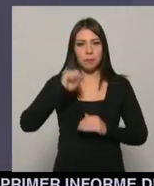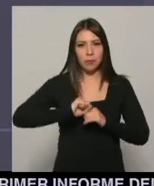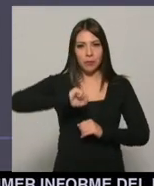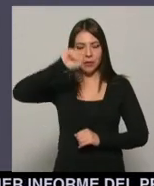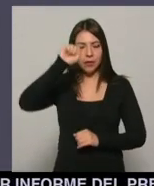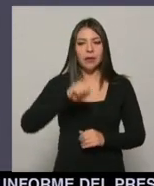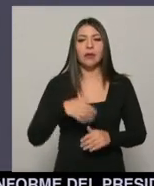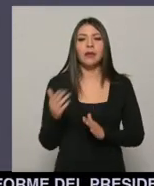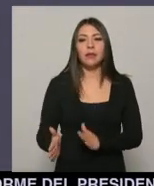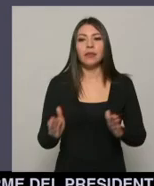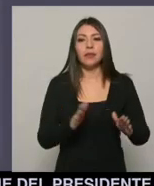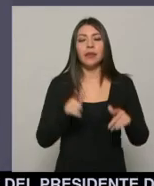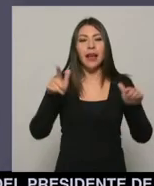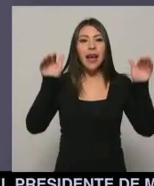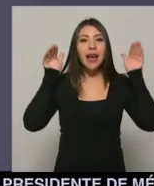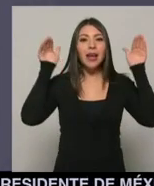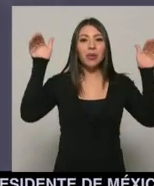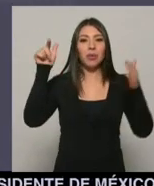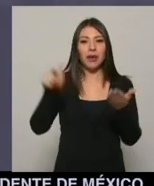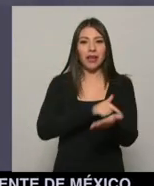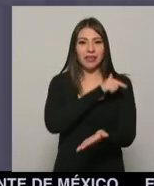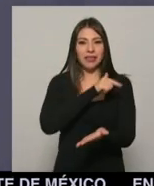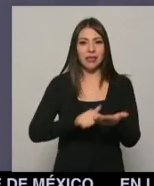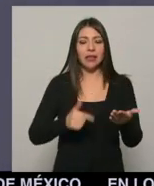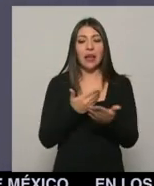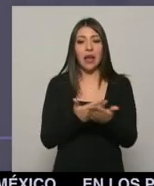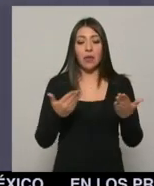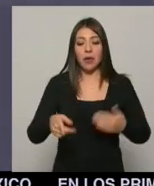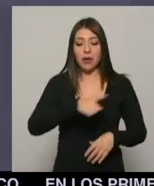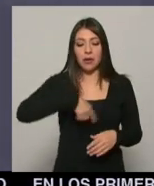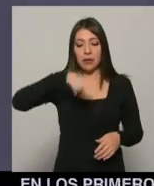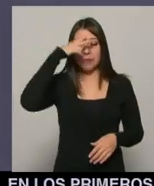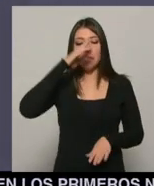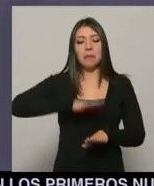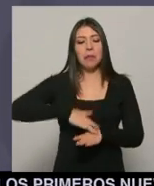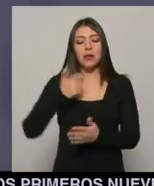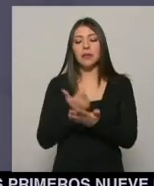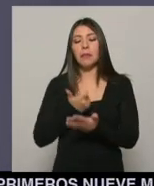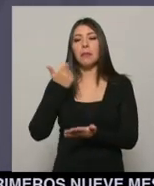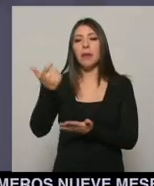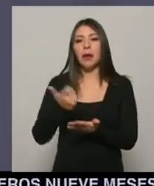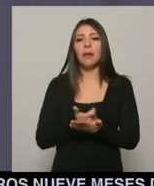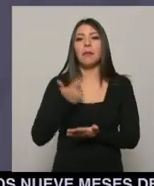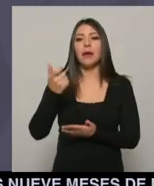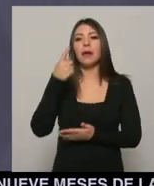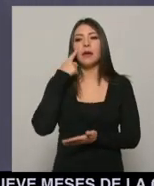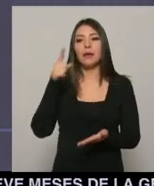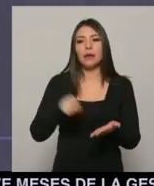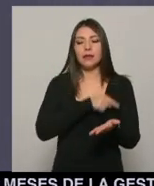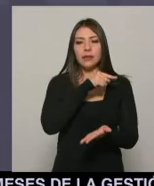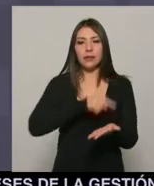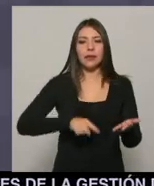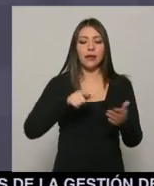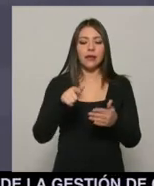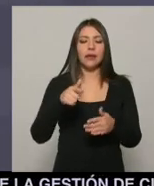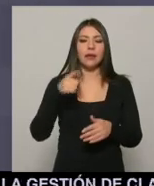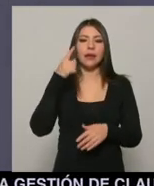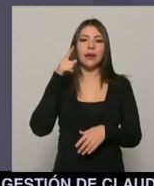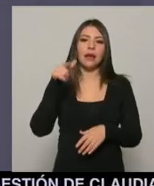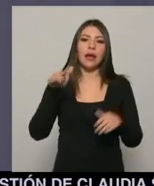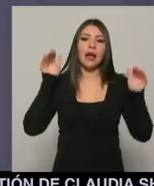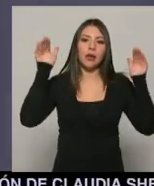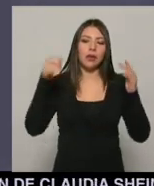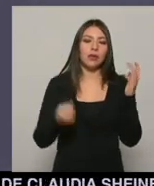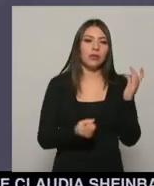del aeropuerto, evidentemente hoy los mexicanos vamos a pagar más y estamos pagando más por la cancelación del nuevo aeropuerto que por